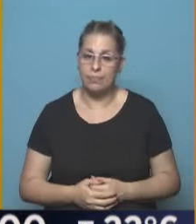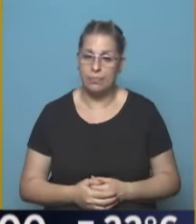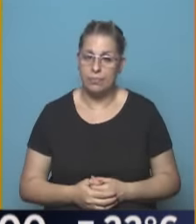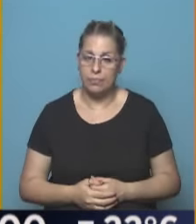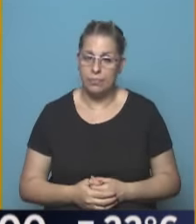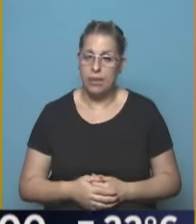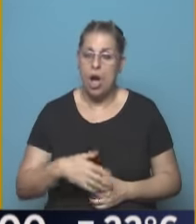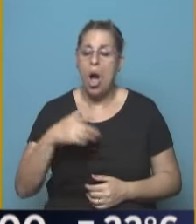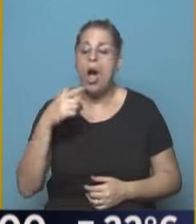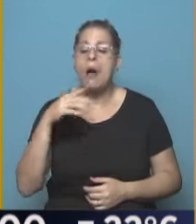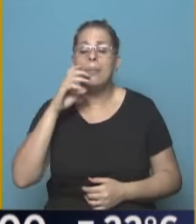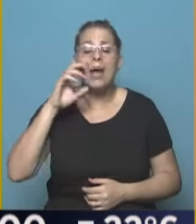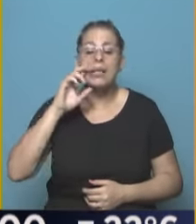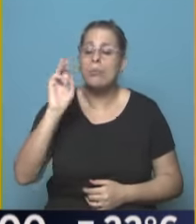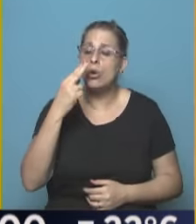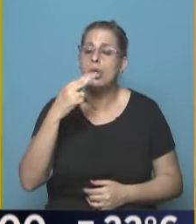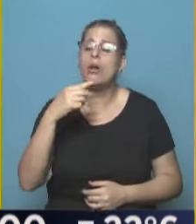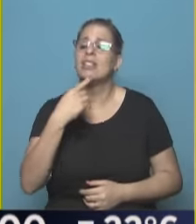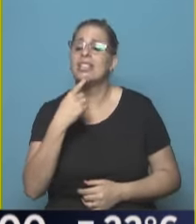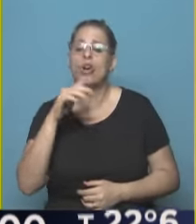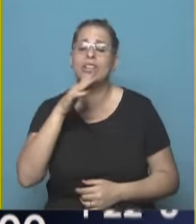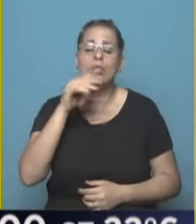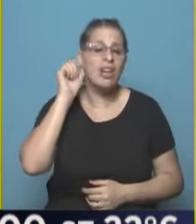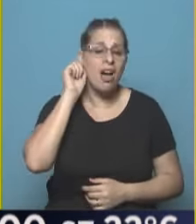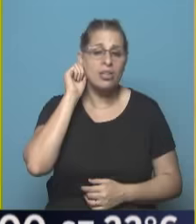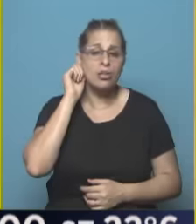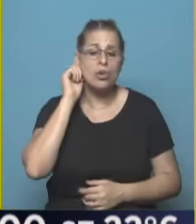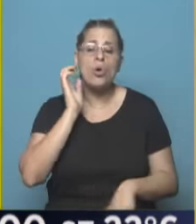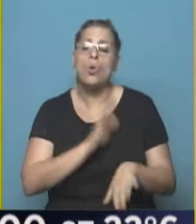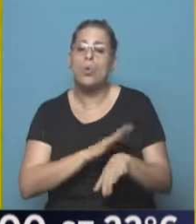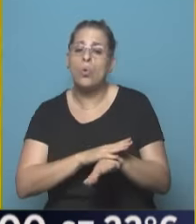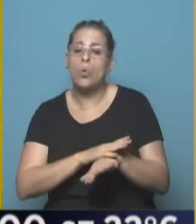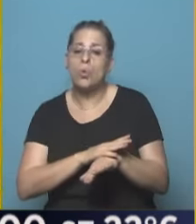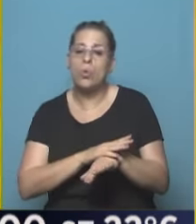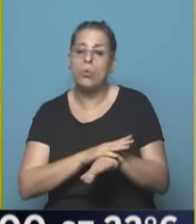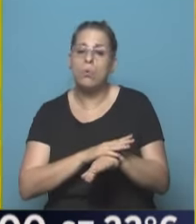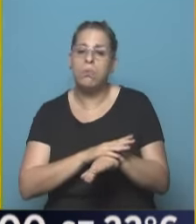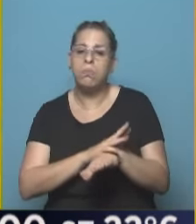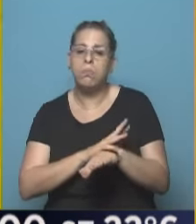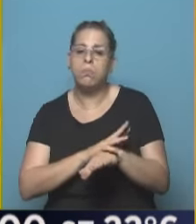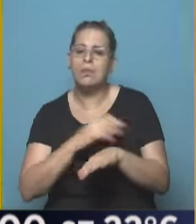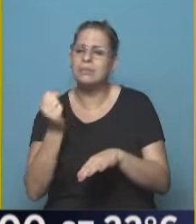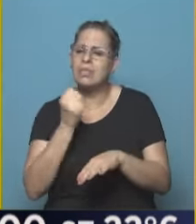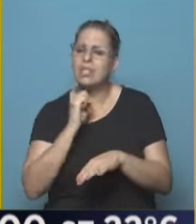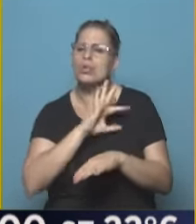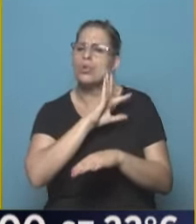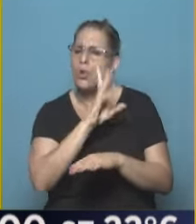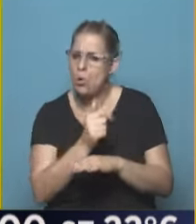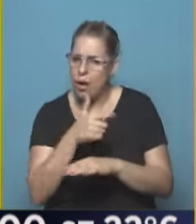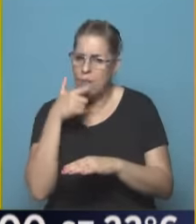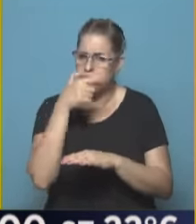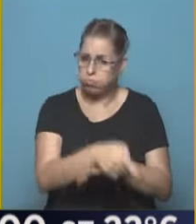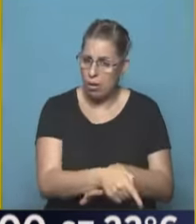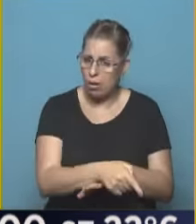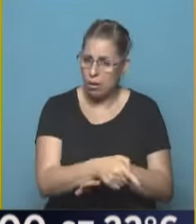la muerte de Brian, este chico de 14 años, en un intento de asalto, un